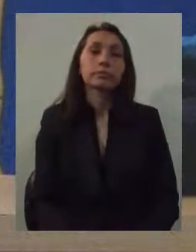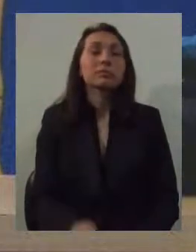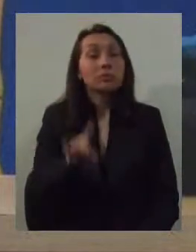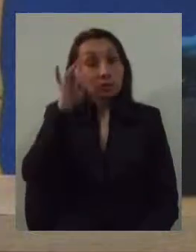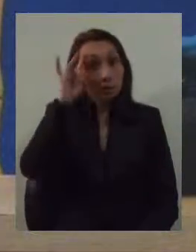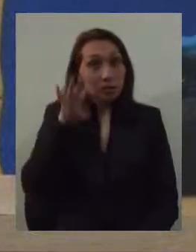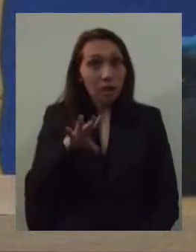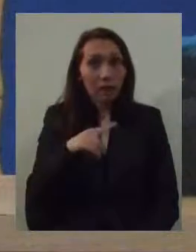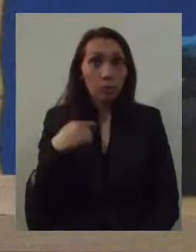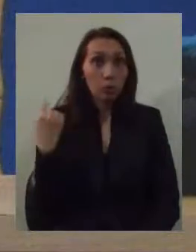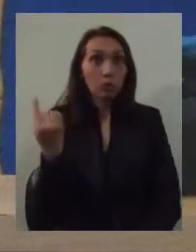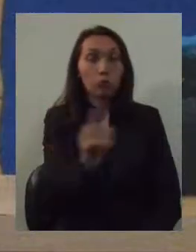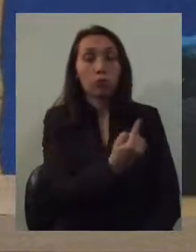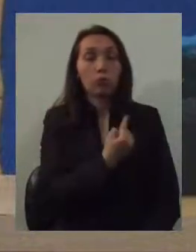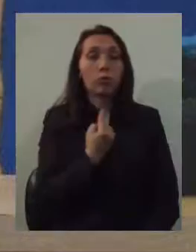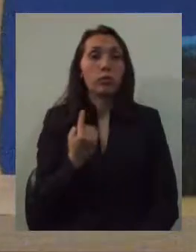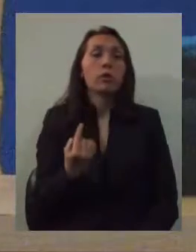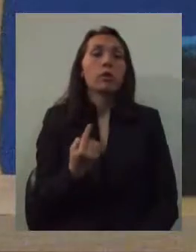Sabemos todos que,